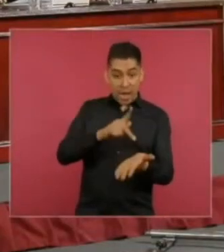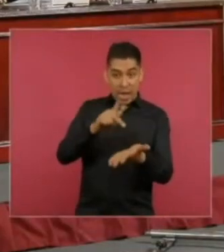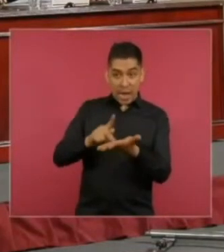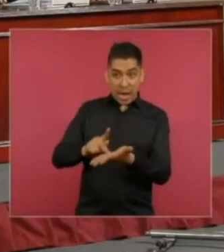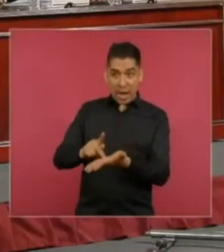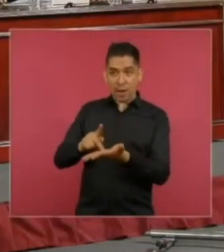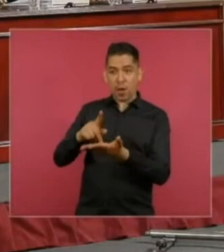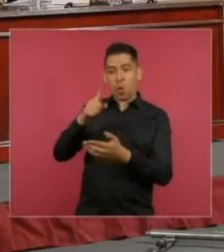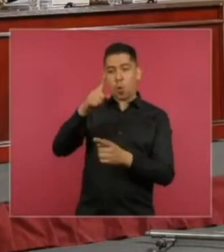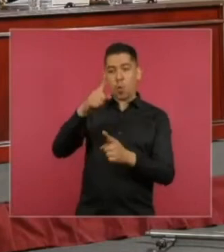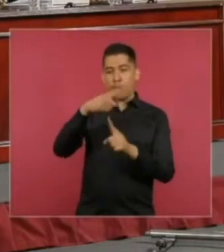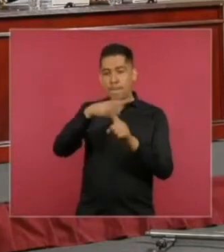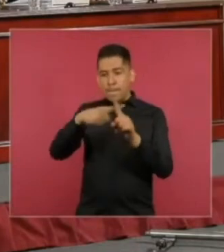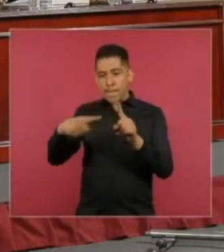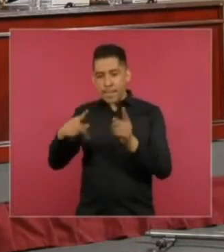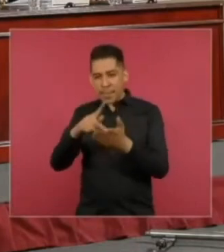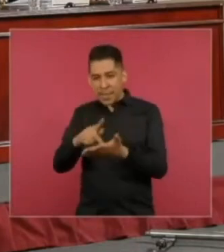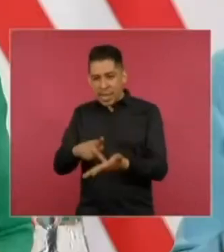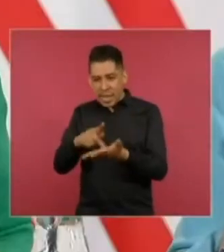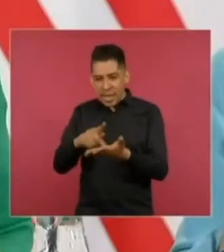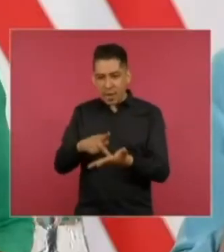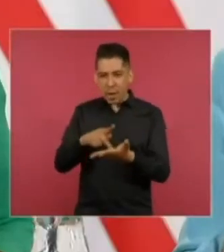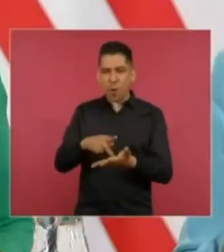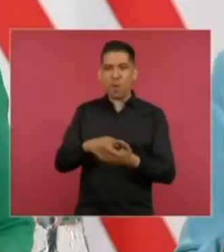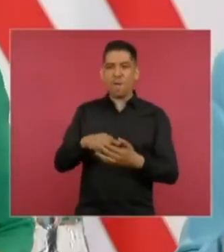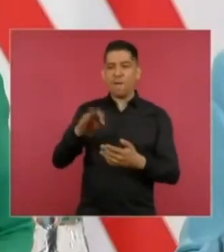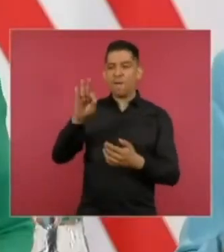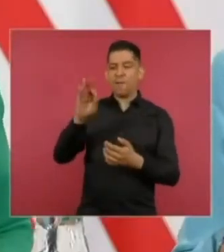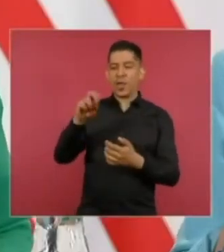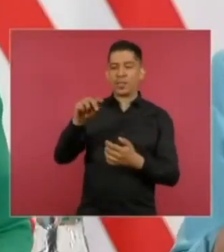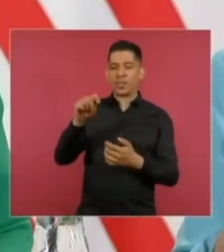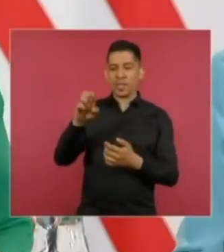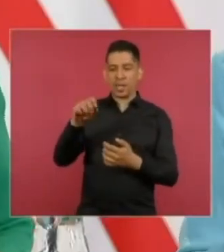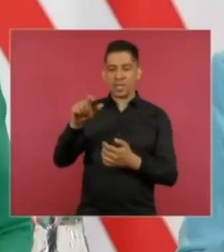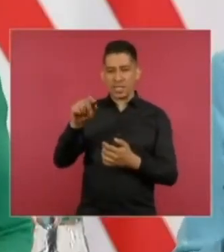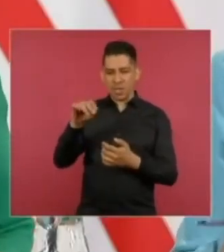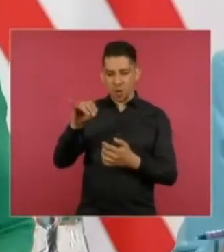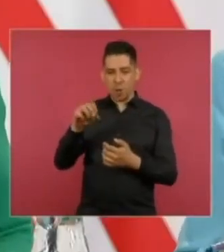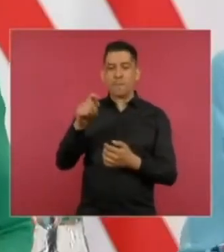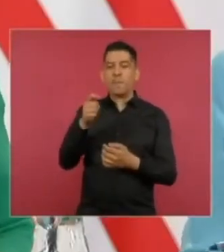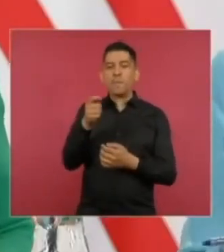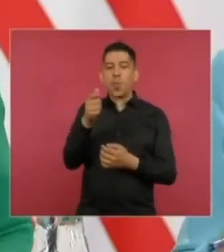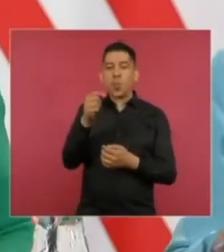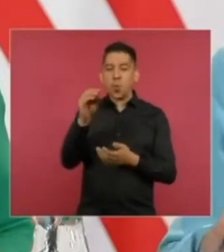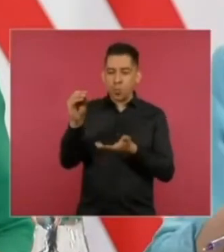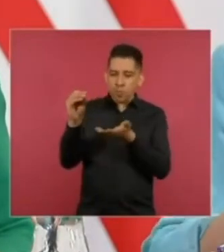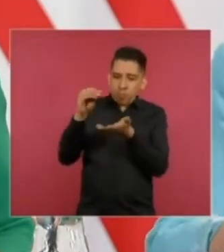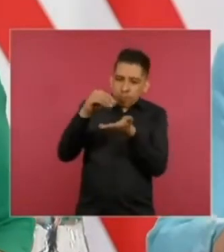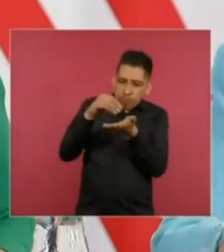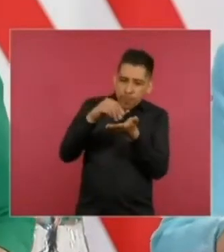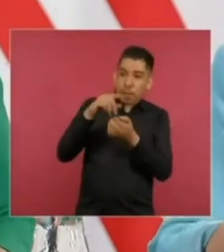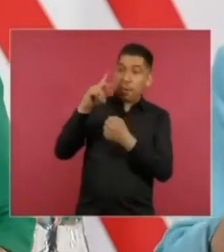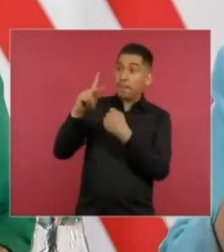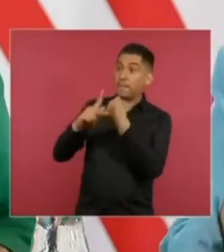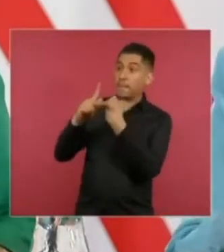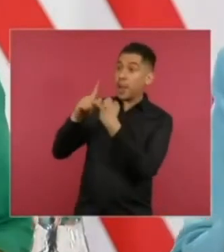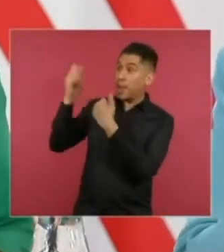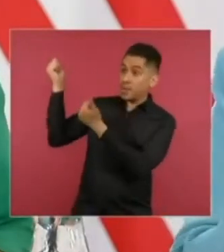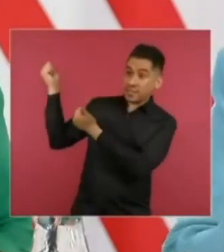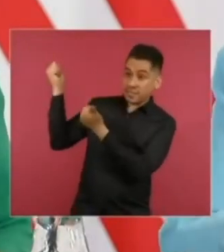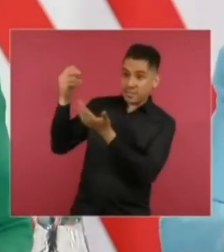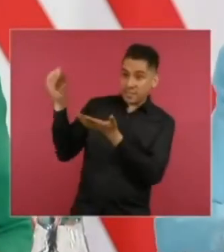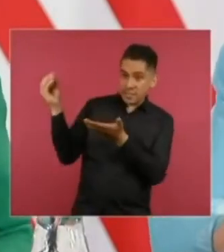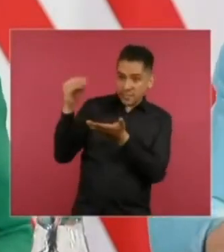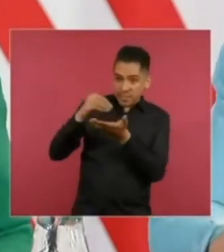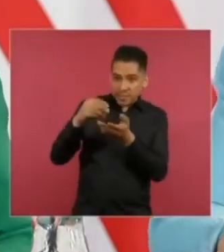unos gramos de fentanilo y esos gramos, esos pocos gramos que llegan de otros países porque en México no